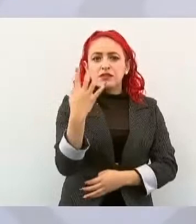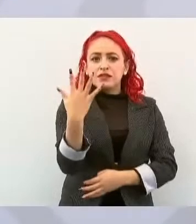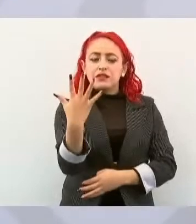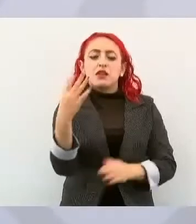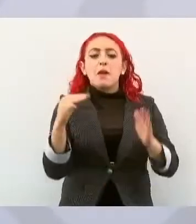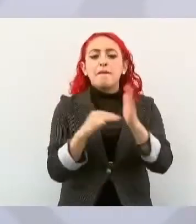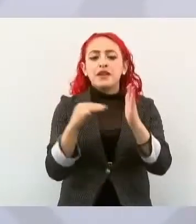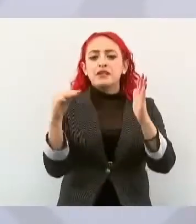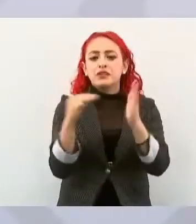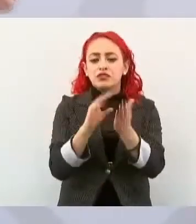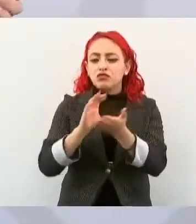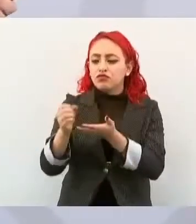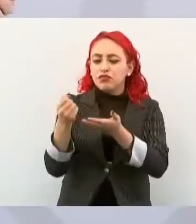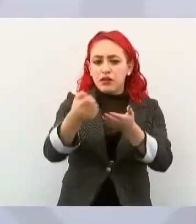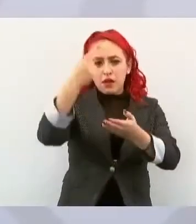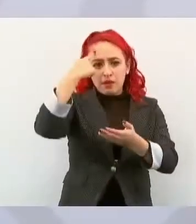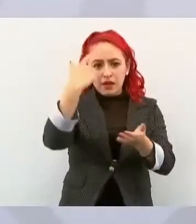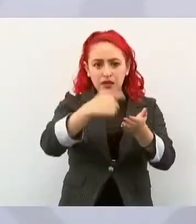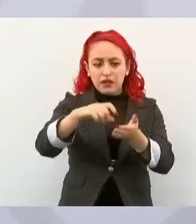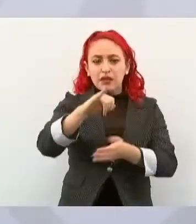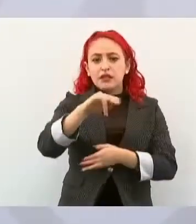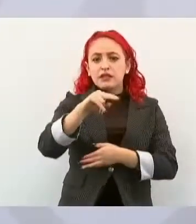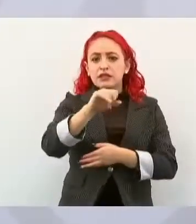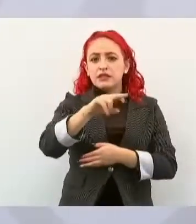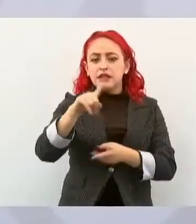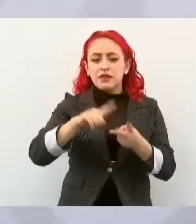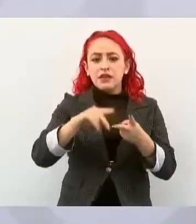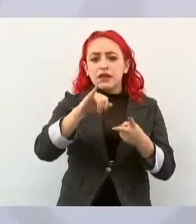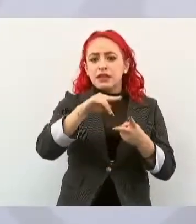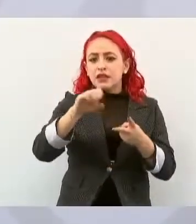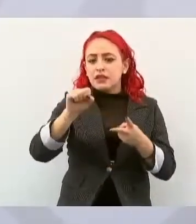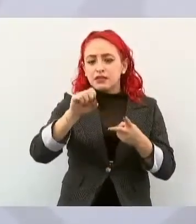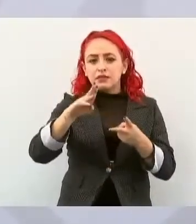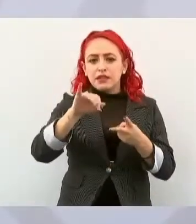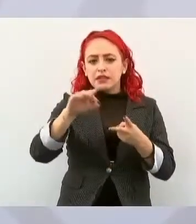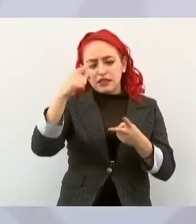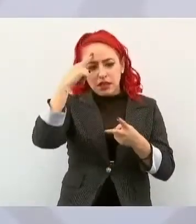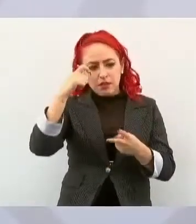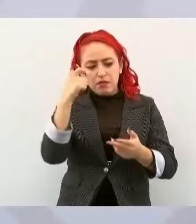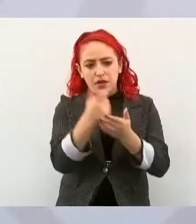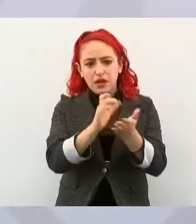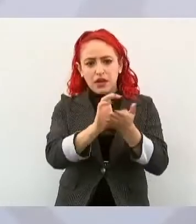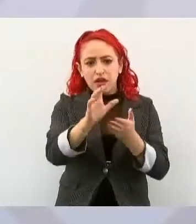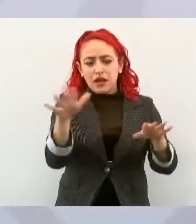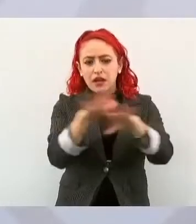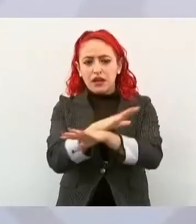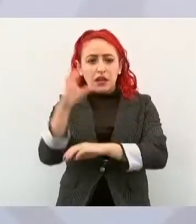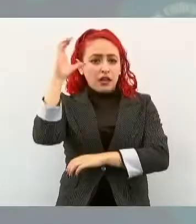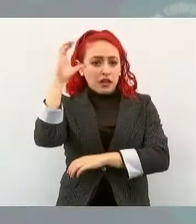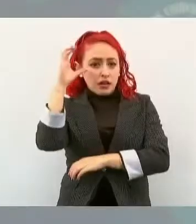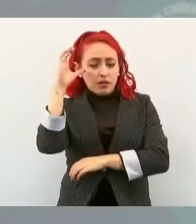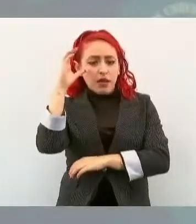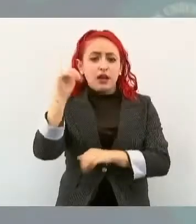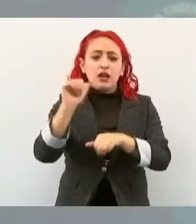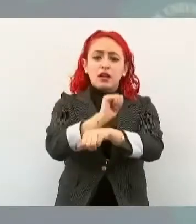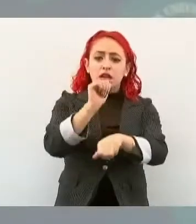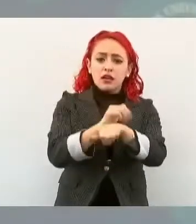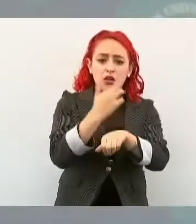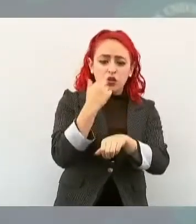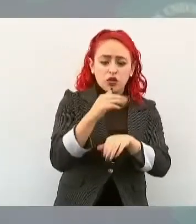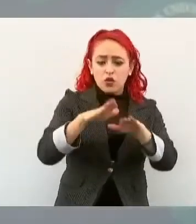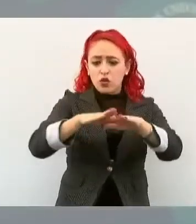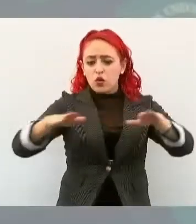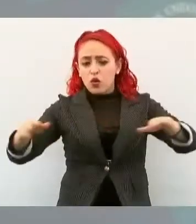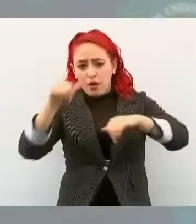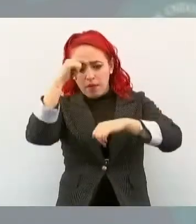pesos con compras tanto del INSABI como del IMSS Bienestar para camillas, carros rojos, mesas